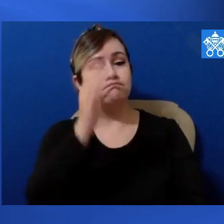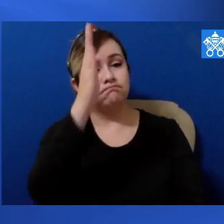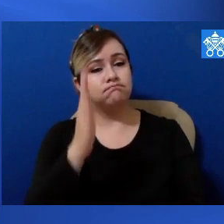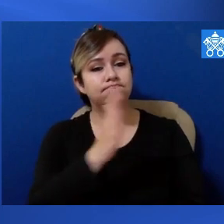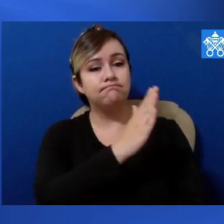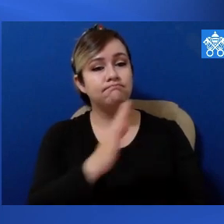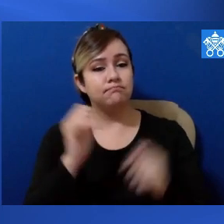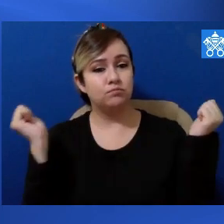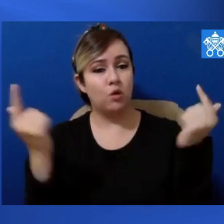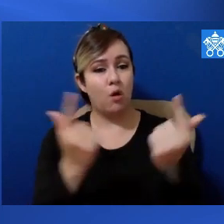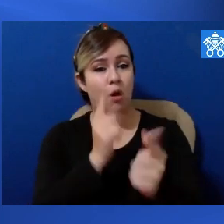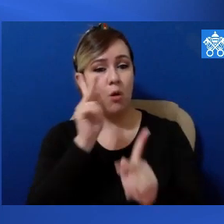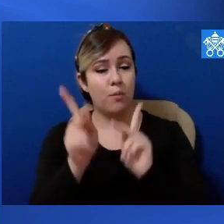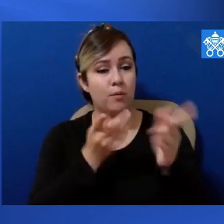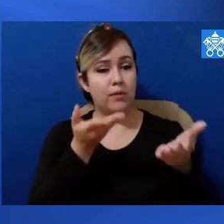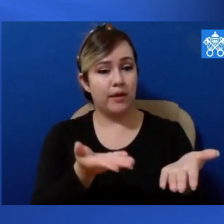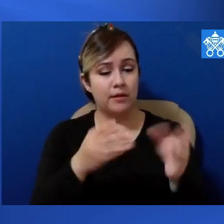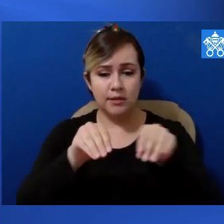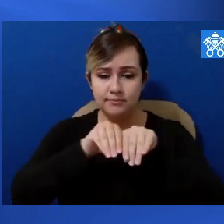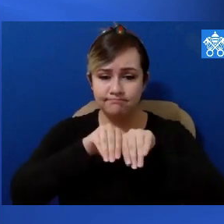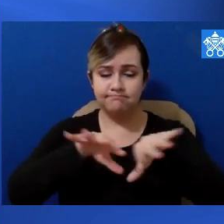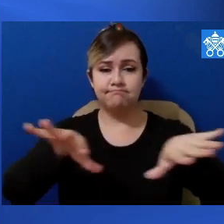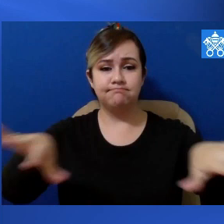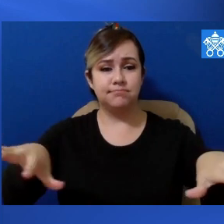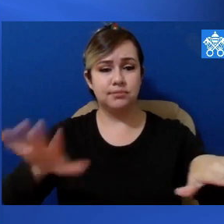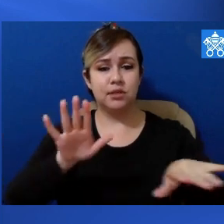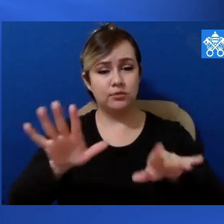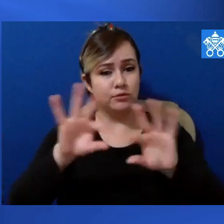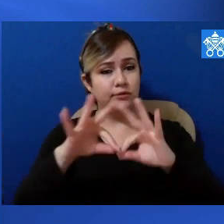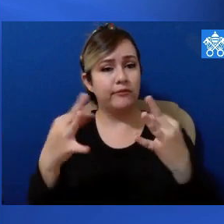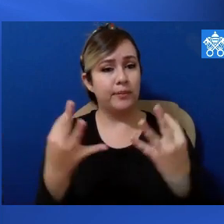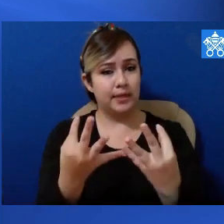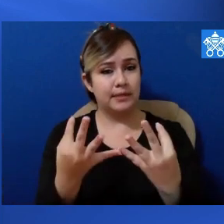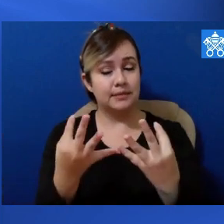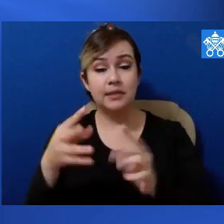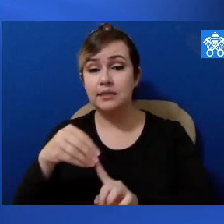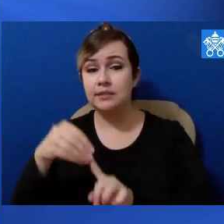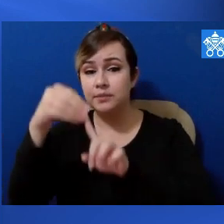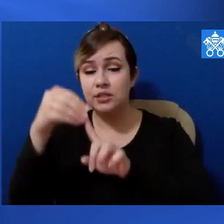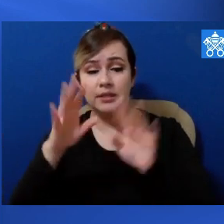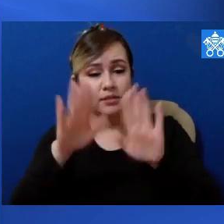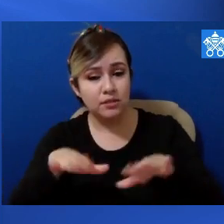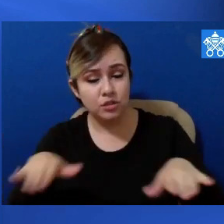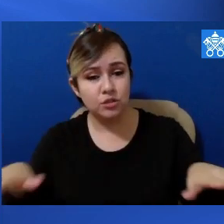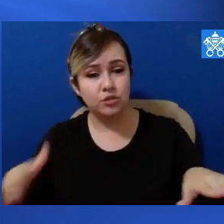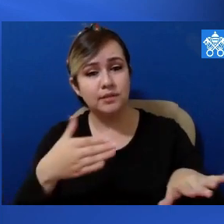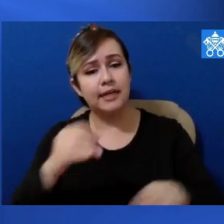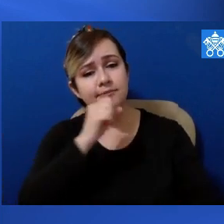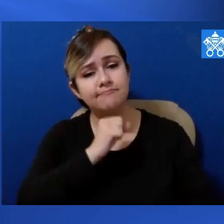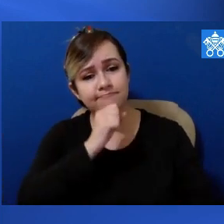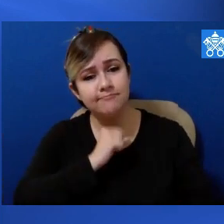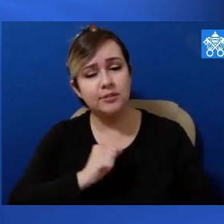presentes la bendición apostólica que extiende complacido a sus familiares, especialmente a los niños y